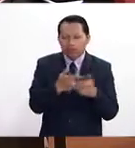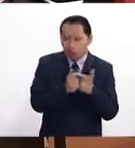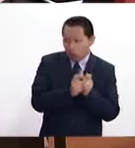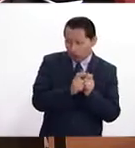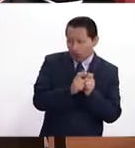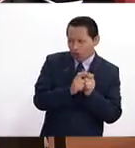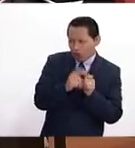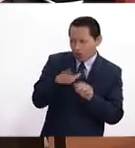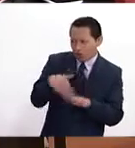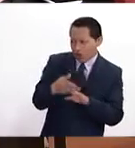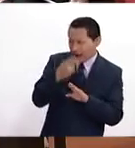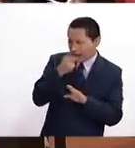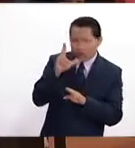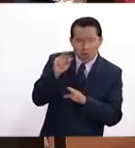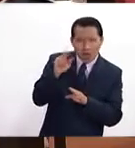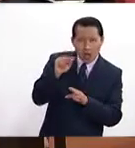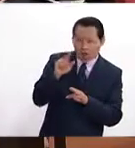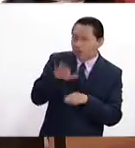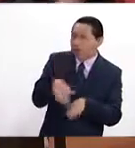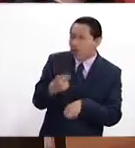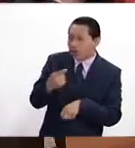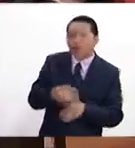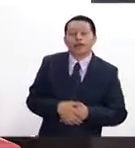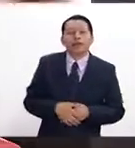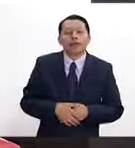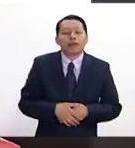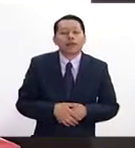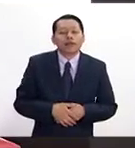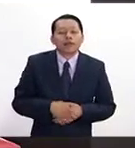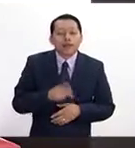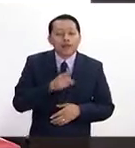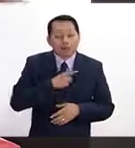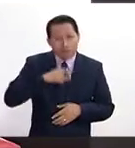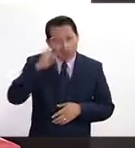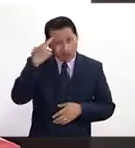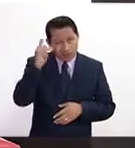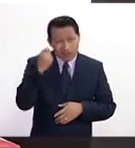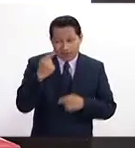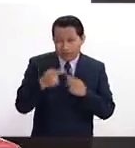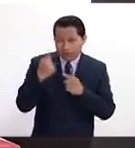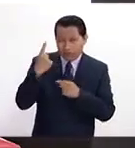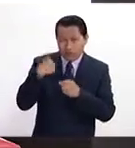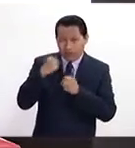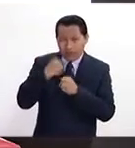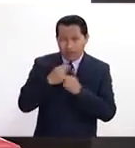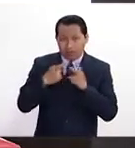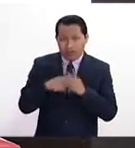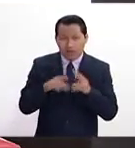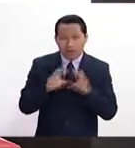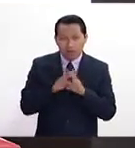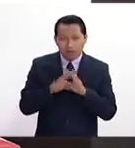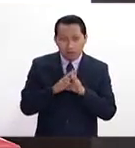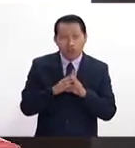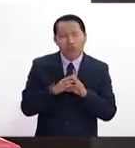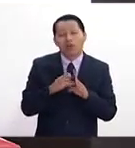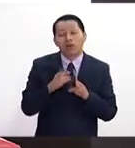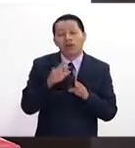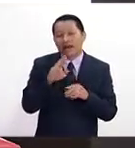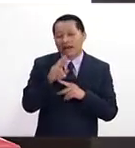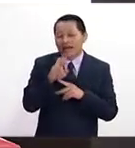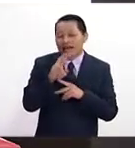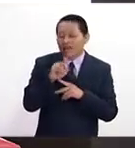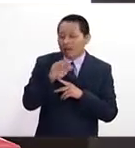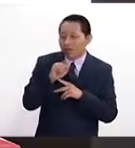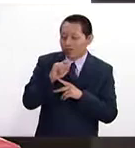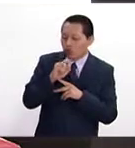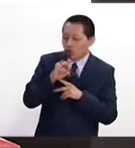aferrada a que no suceda? ¿Qué pasaría? Creo que tenemos que recordar que todo este proceso empieza desde el año pasado, que se inicia el proceso revocatorio. El proceso revocatorio